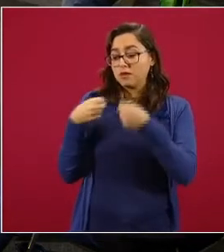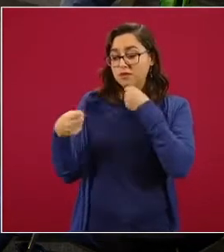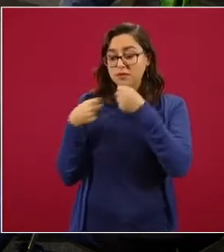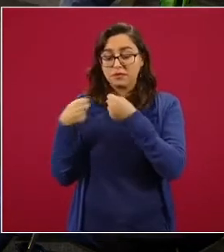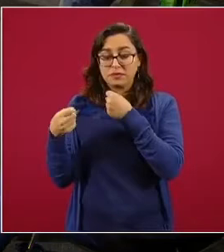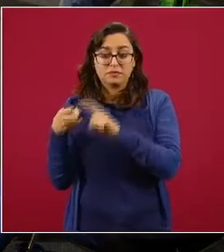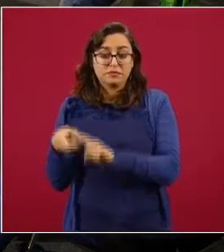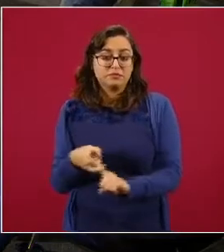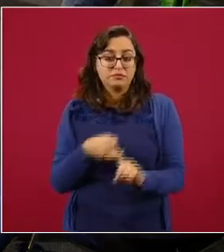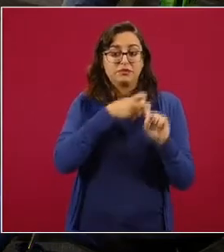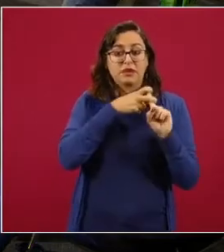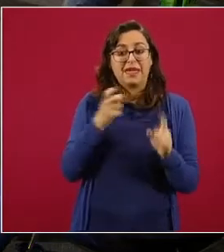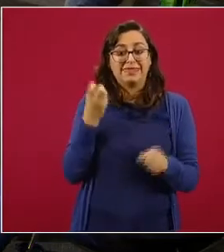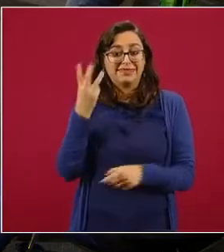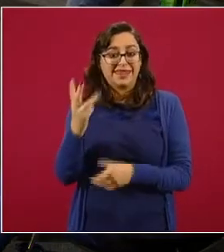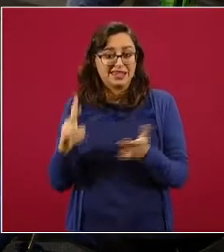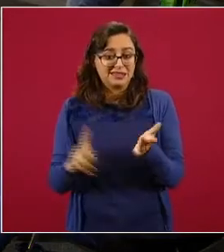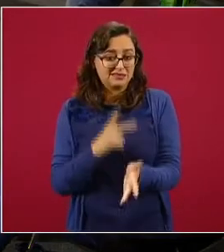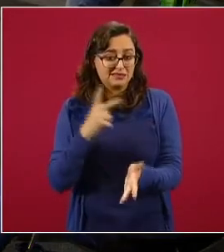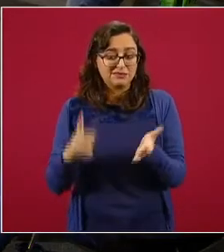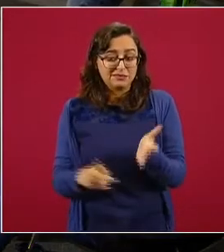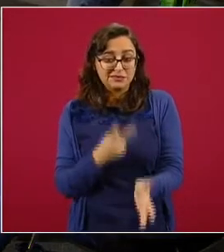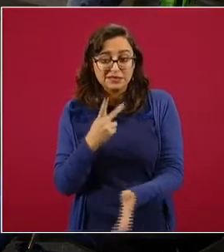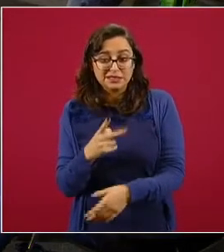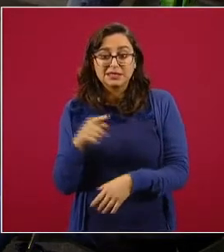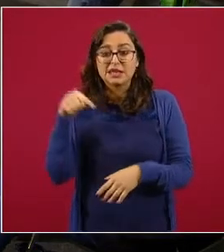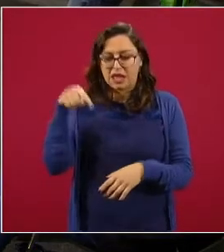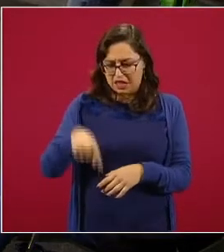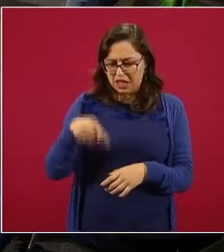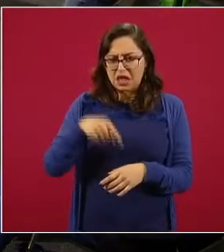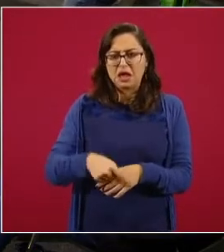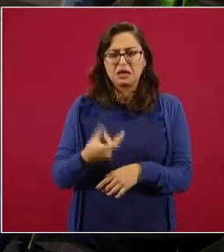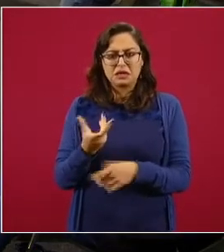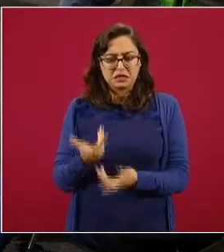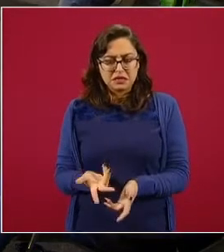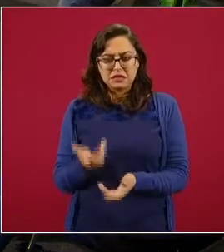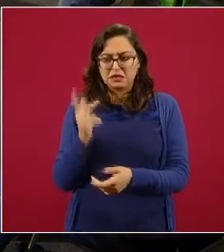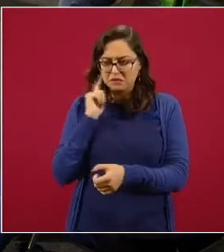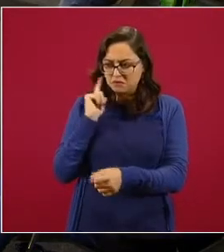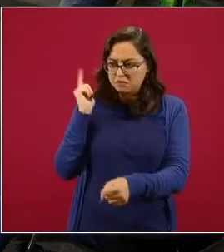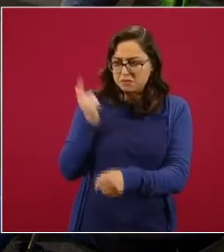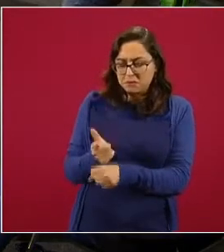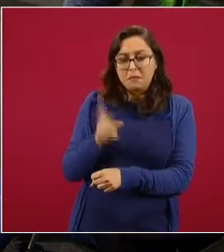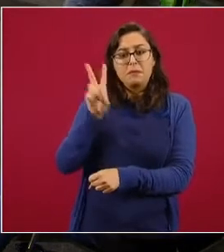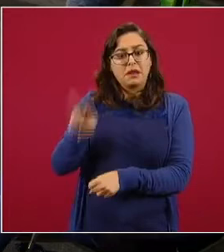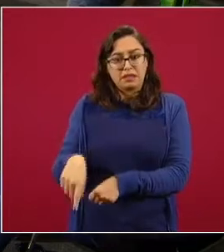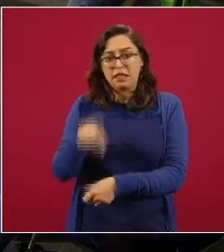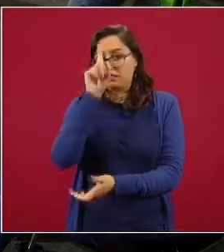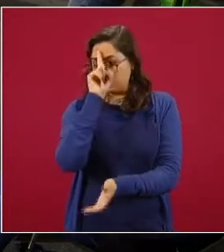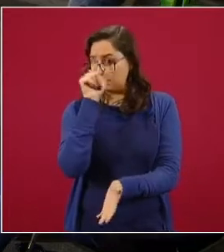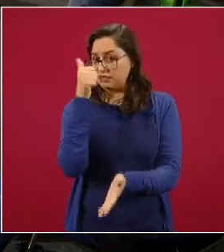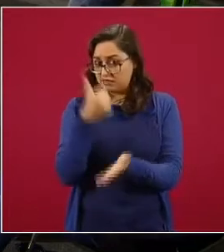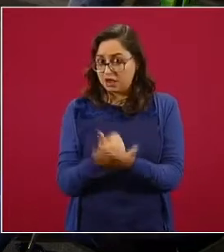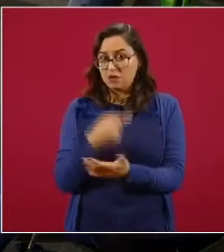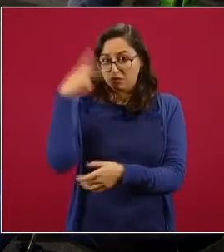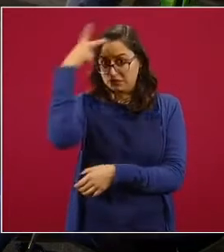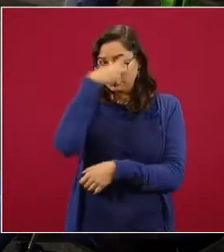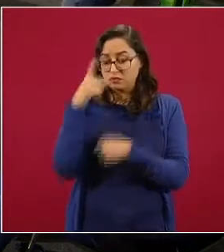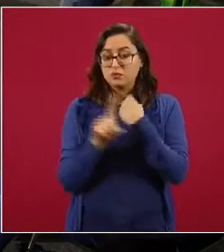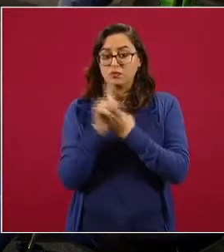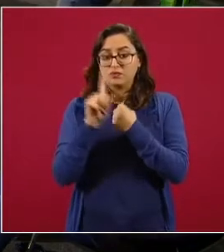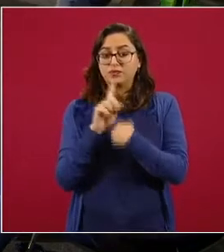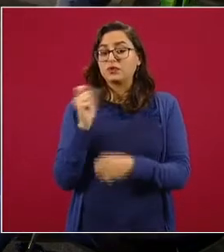que ha tenido 3 atentados graves, acreditado aquí en la mañanera, con un daño psiquiátrico diagnosticado, que necesita un